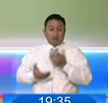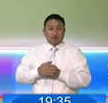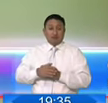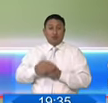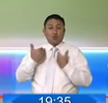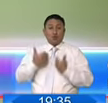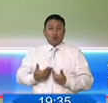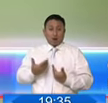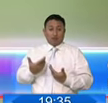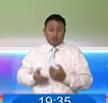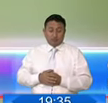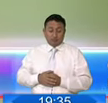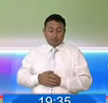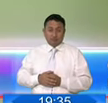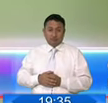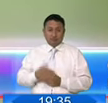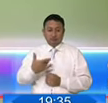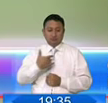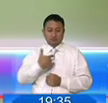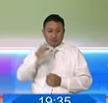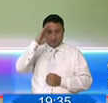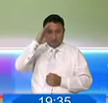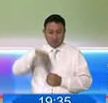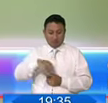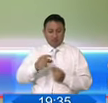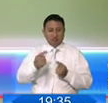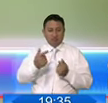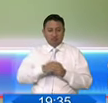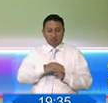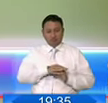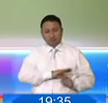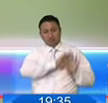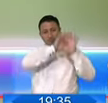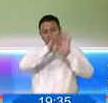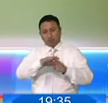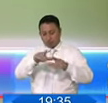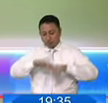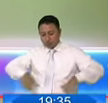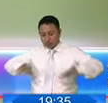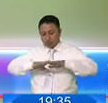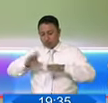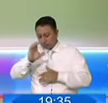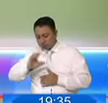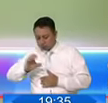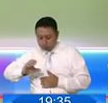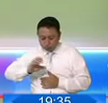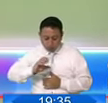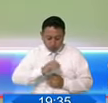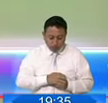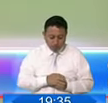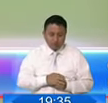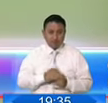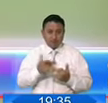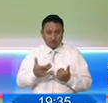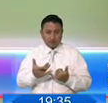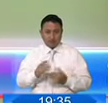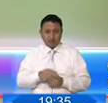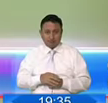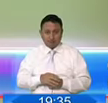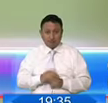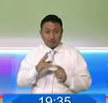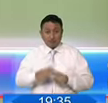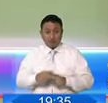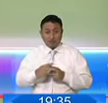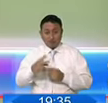cadáver por lo que de inmediato se procede a hacer un barrido en el lugar donde como resultado al